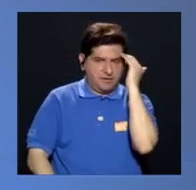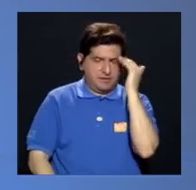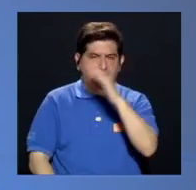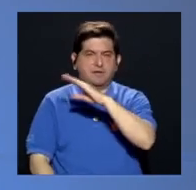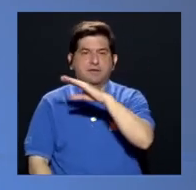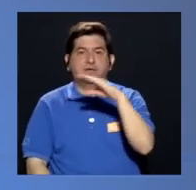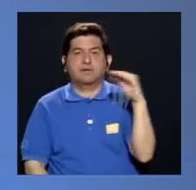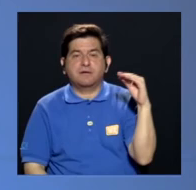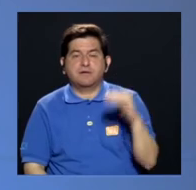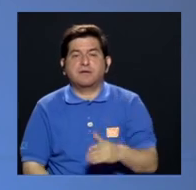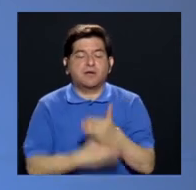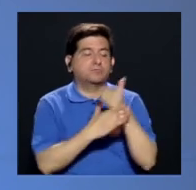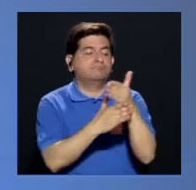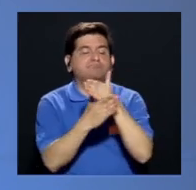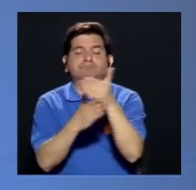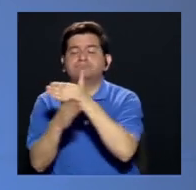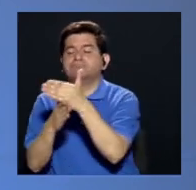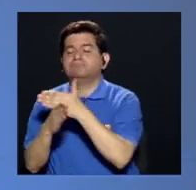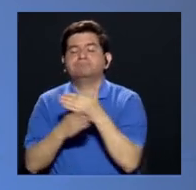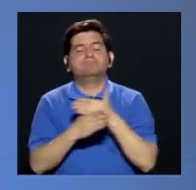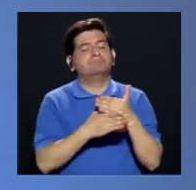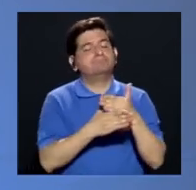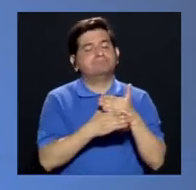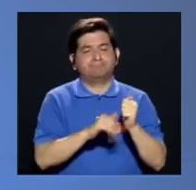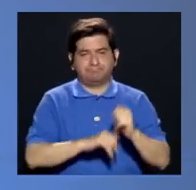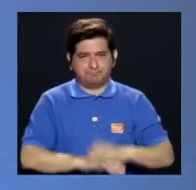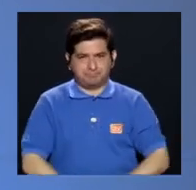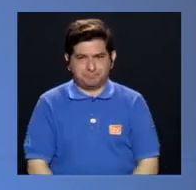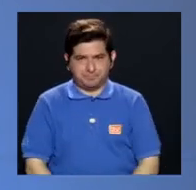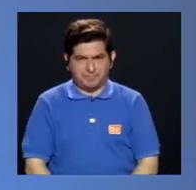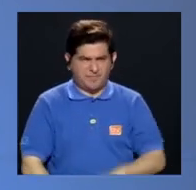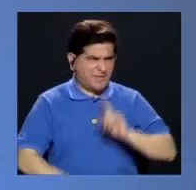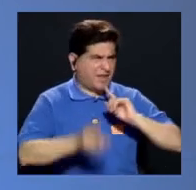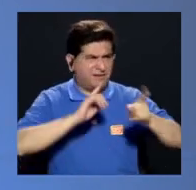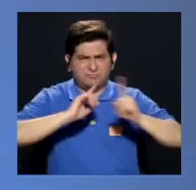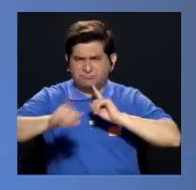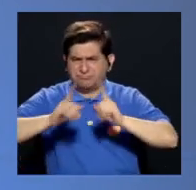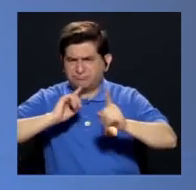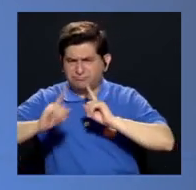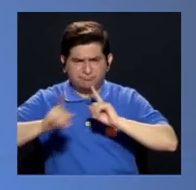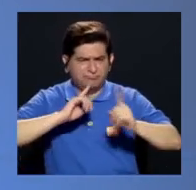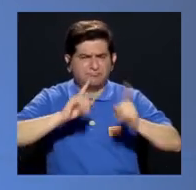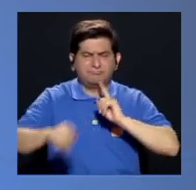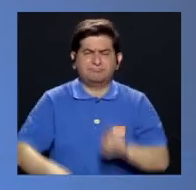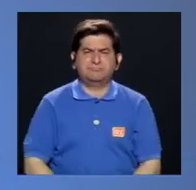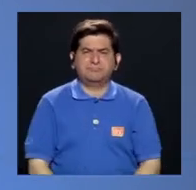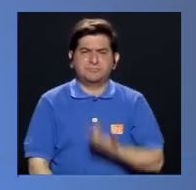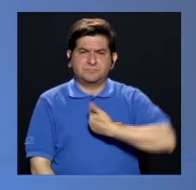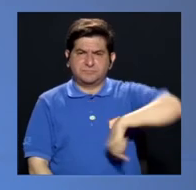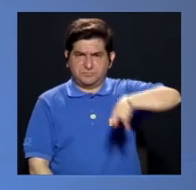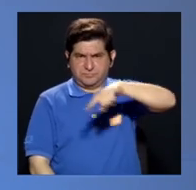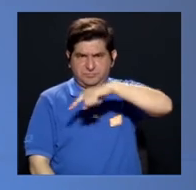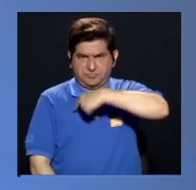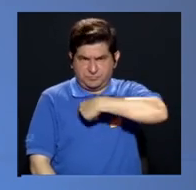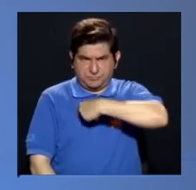y compartirlo. La divulgación de nuestras